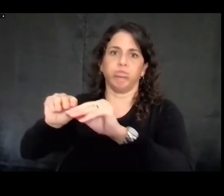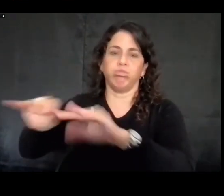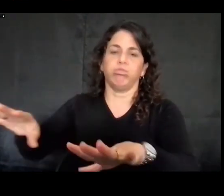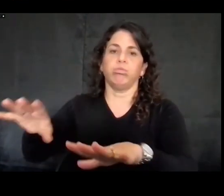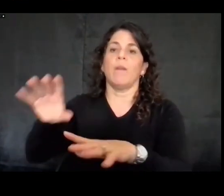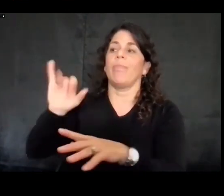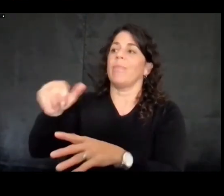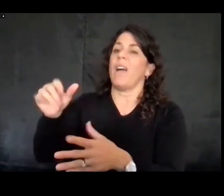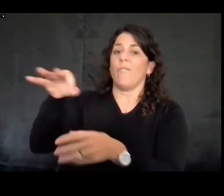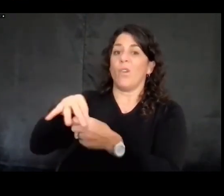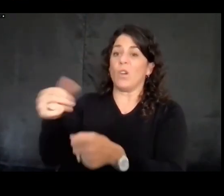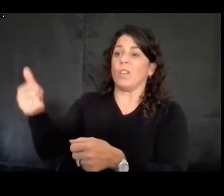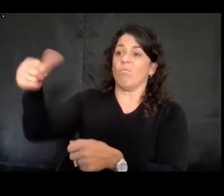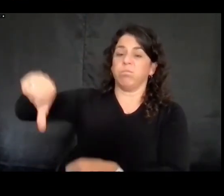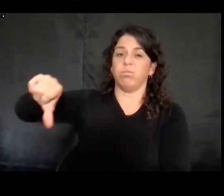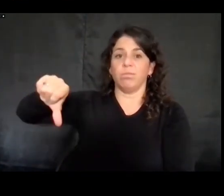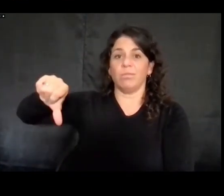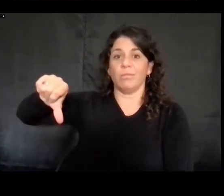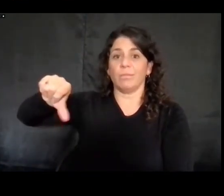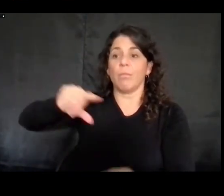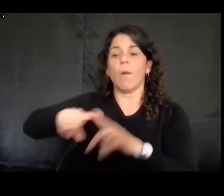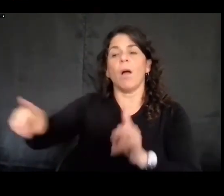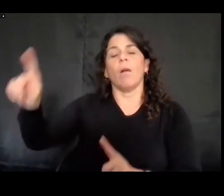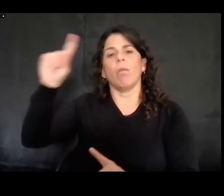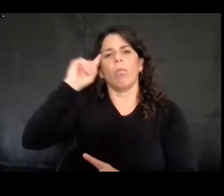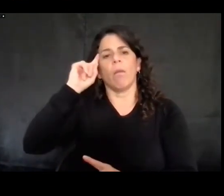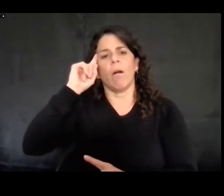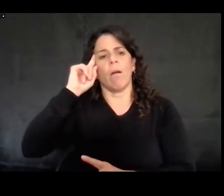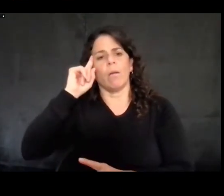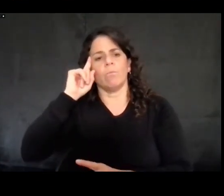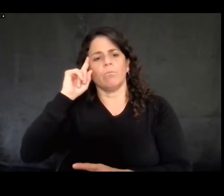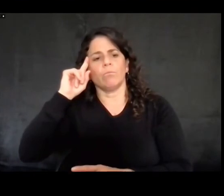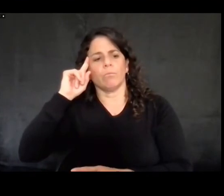y se votó y rechazaron